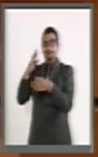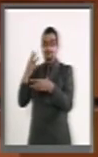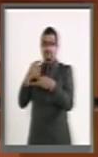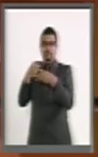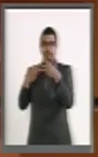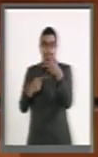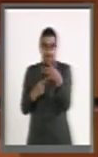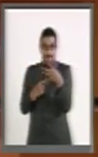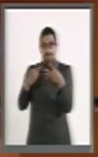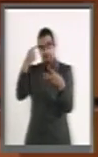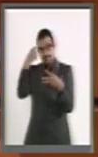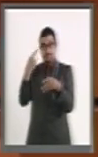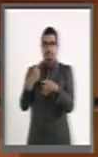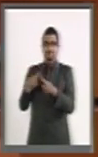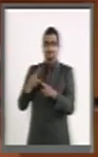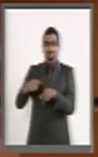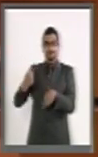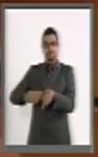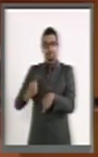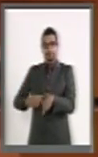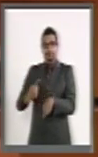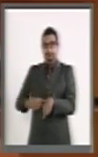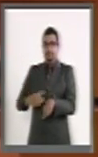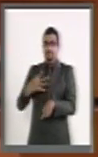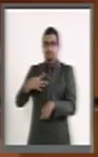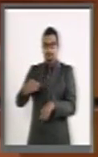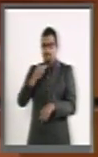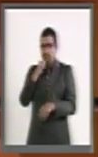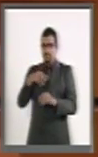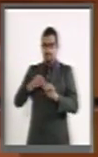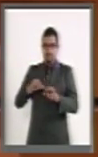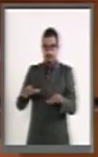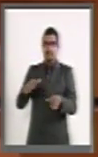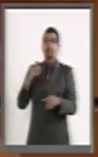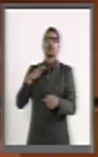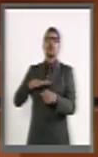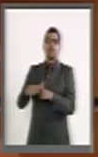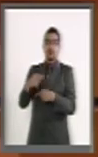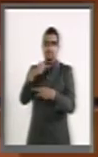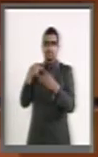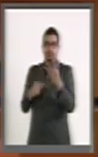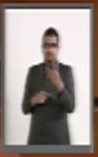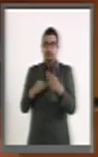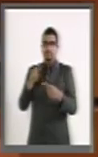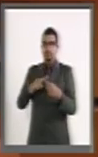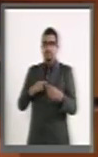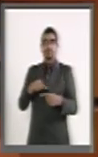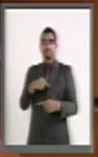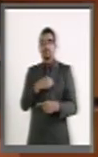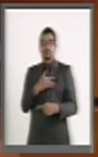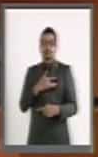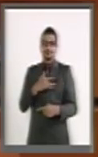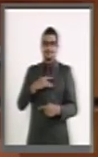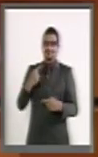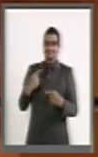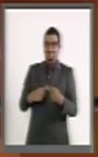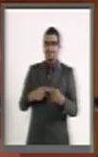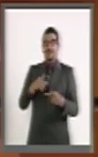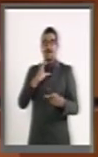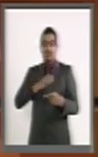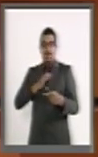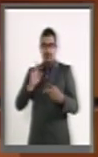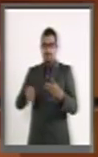tipos principales de enfermedades no transmisibles son las cardiovasculares, el